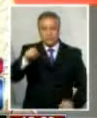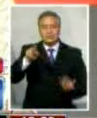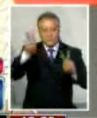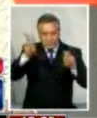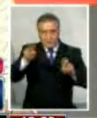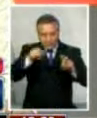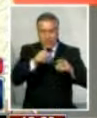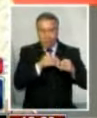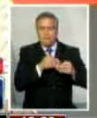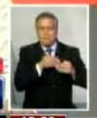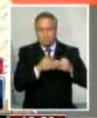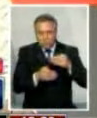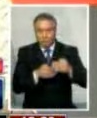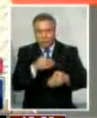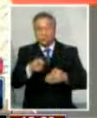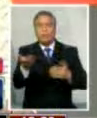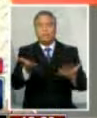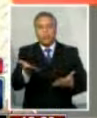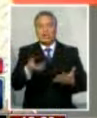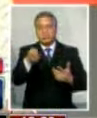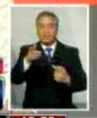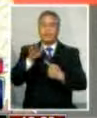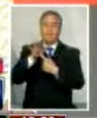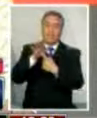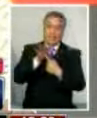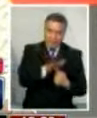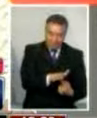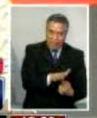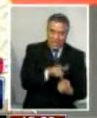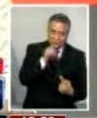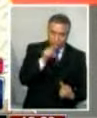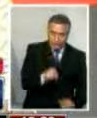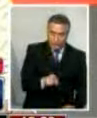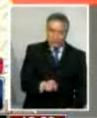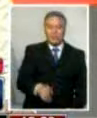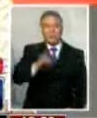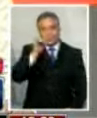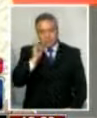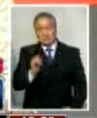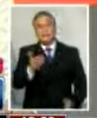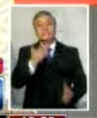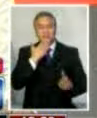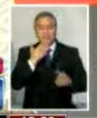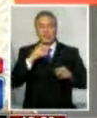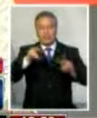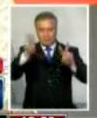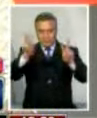debido proceso, por discriminación y por temas de